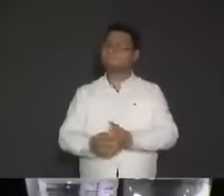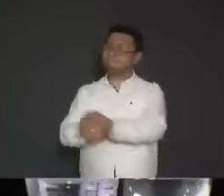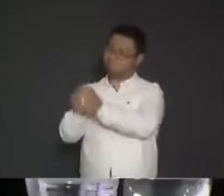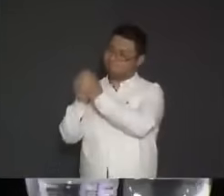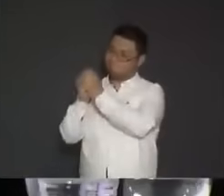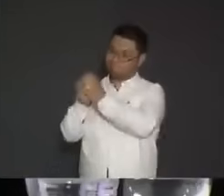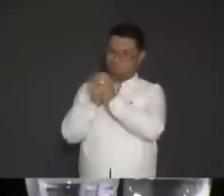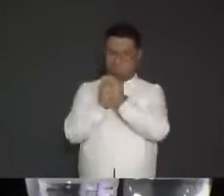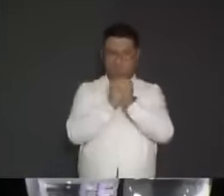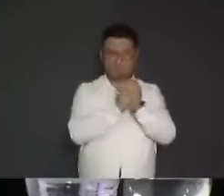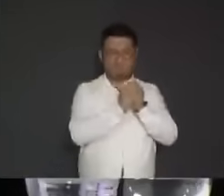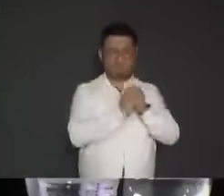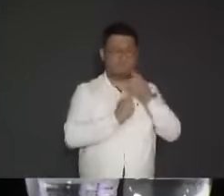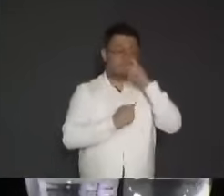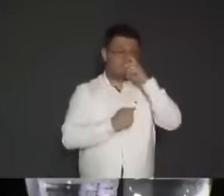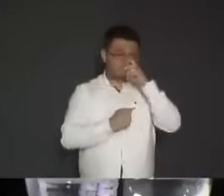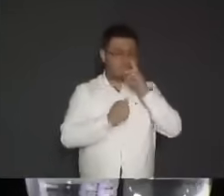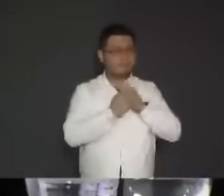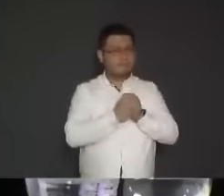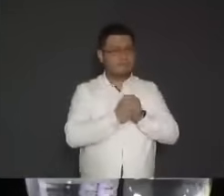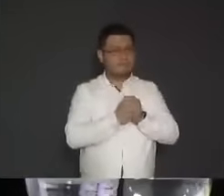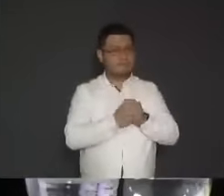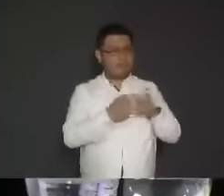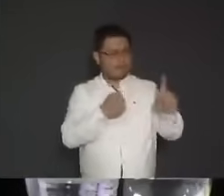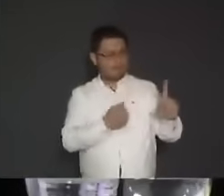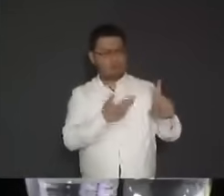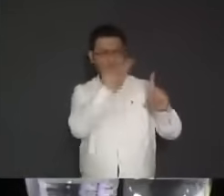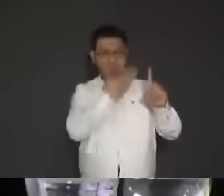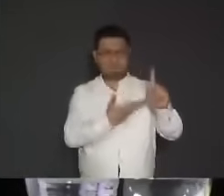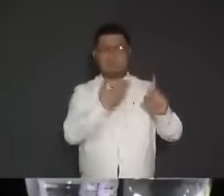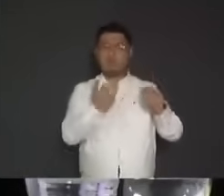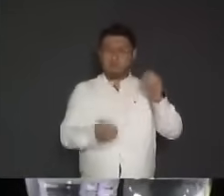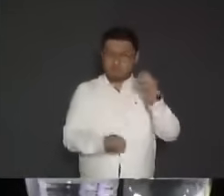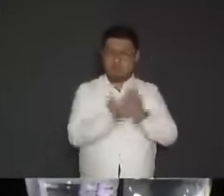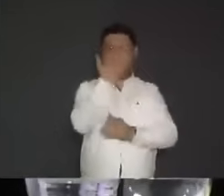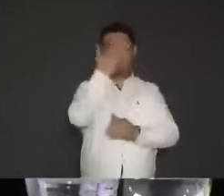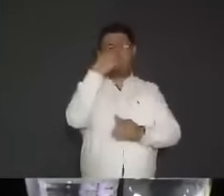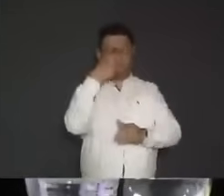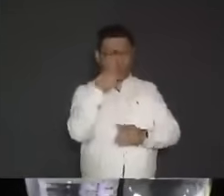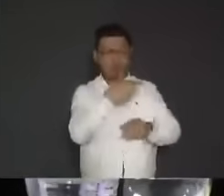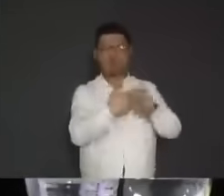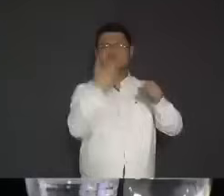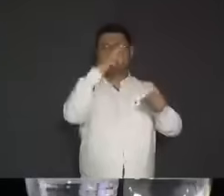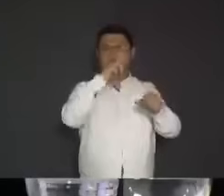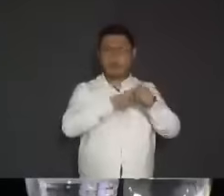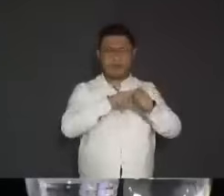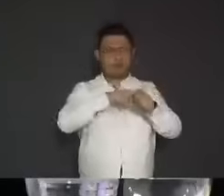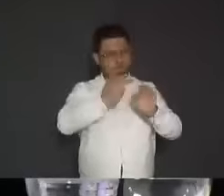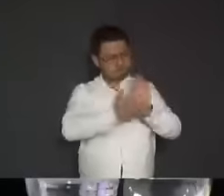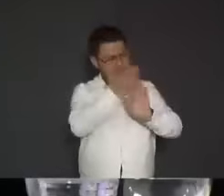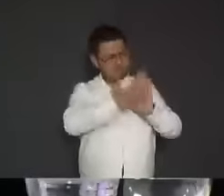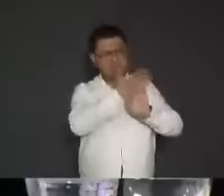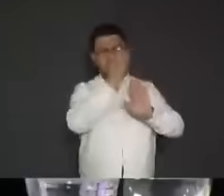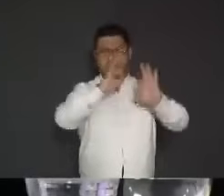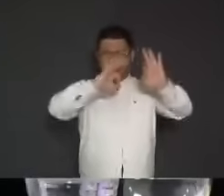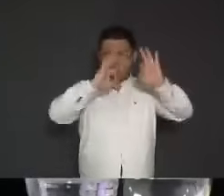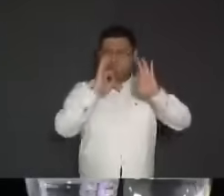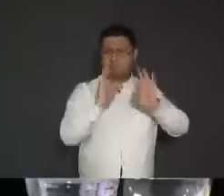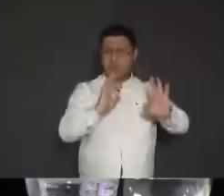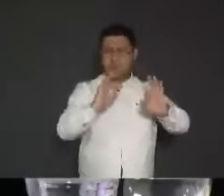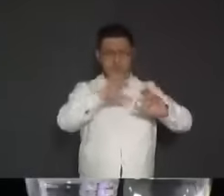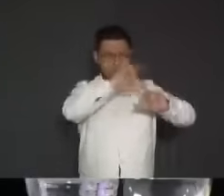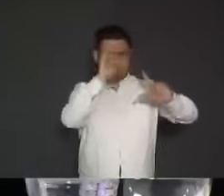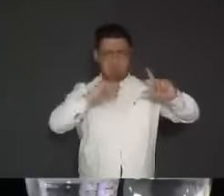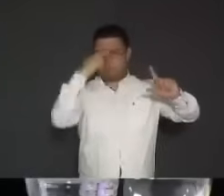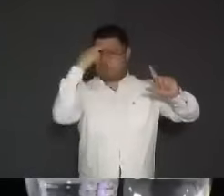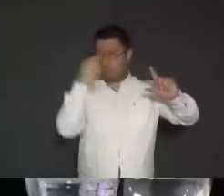Saludamos y nos congratulamos de la construcción del nuevo Hospital Orán, que será el más importante de todo México, y